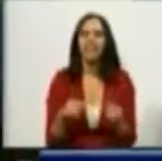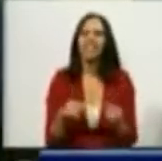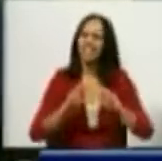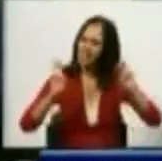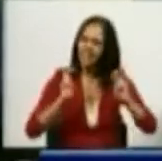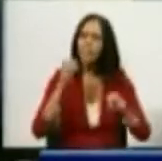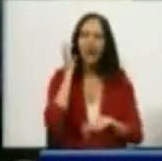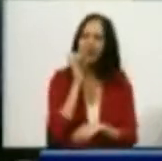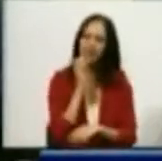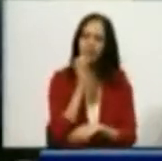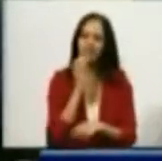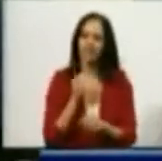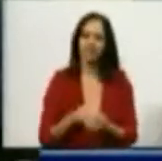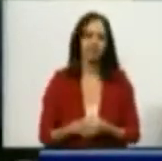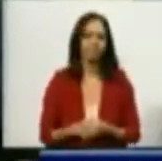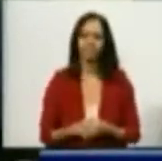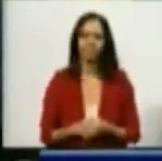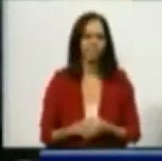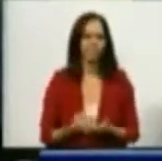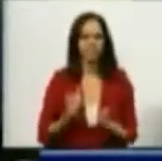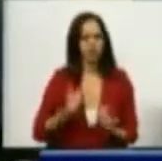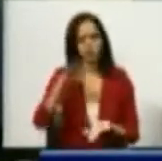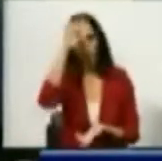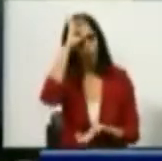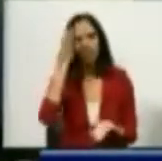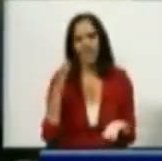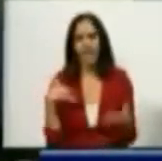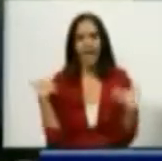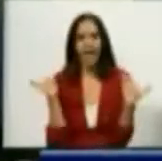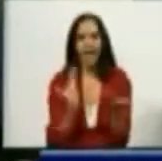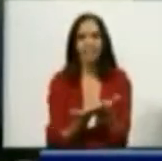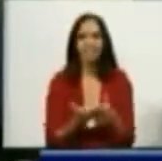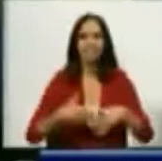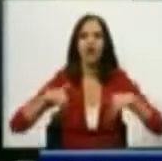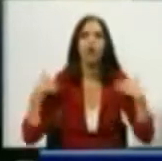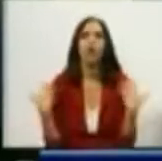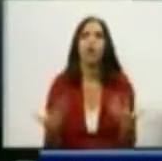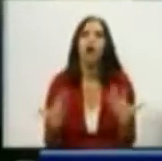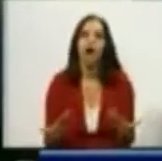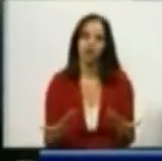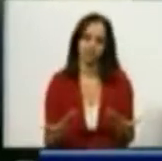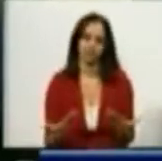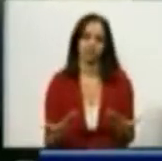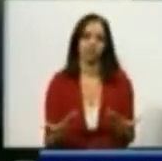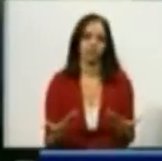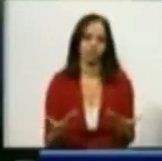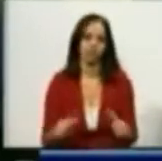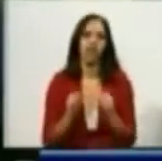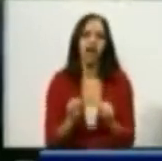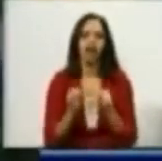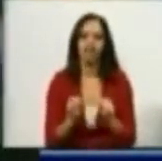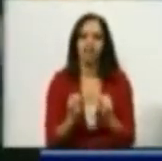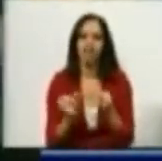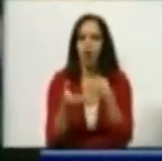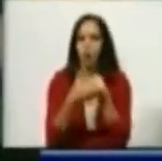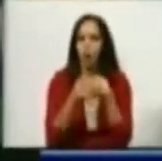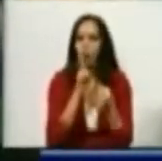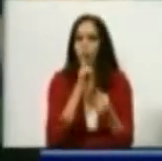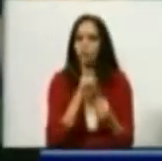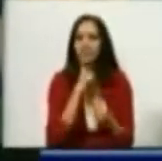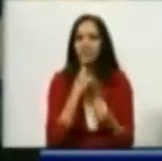de caprile yo no sé hasta cuándo se van a ocultar ciertas cosas